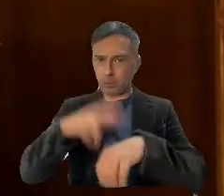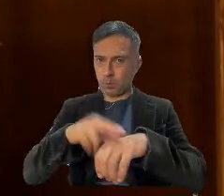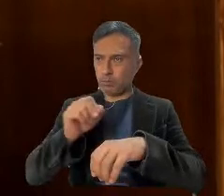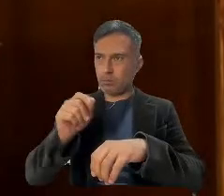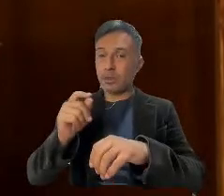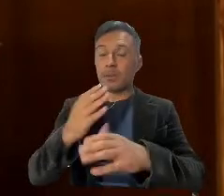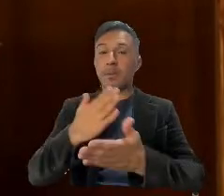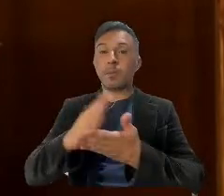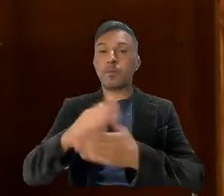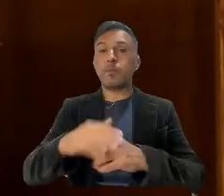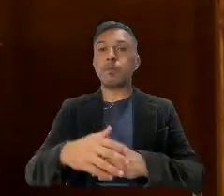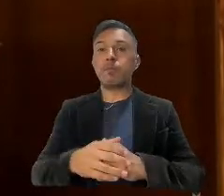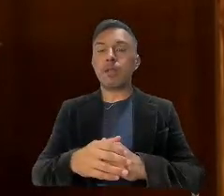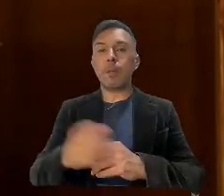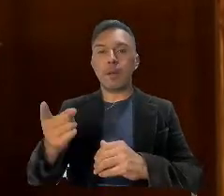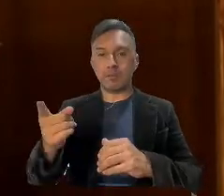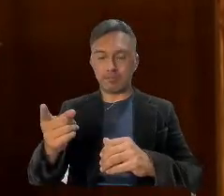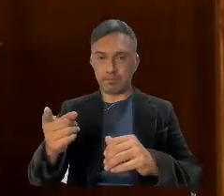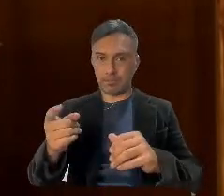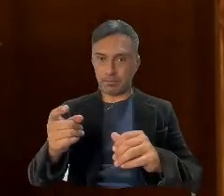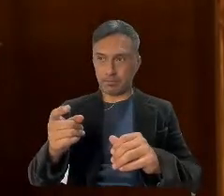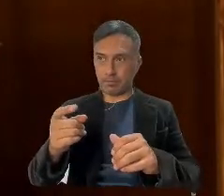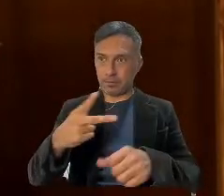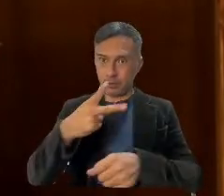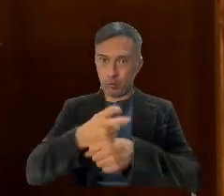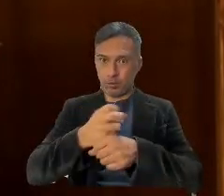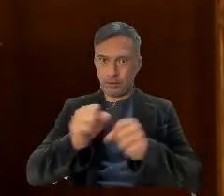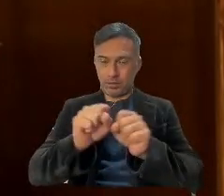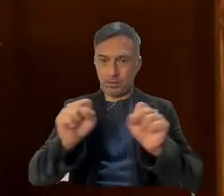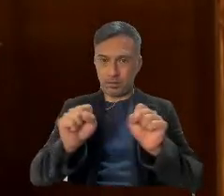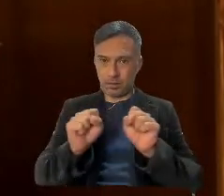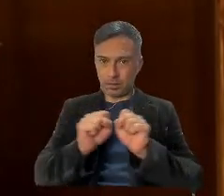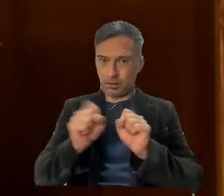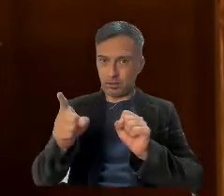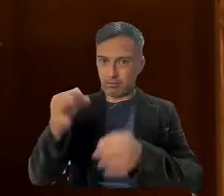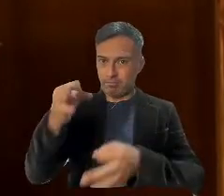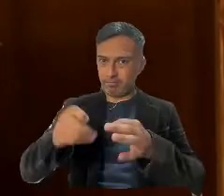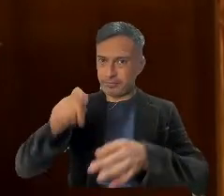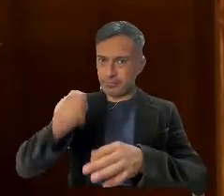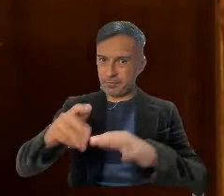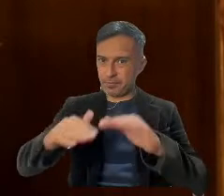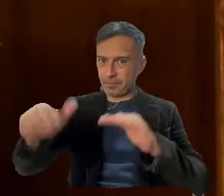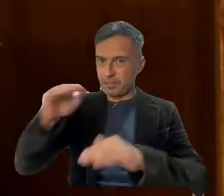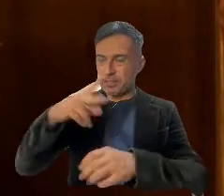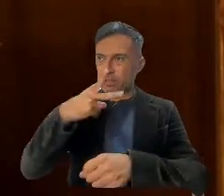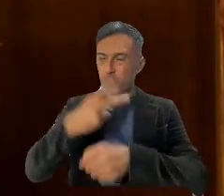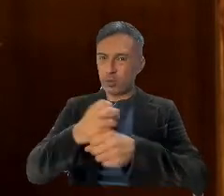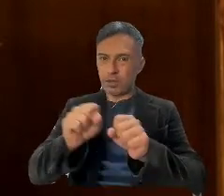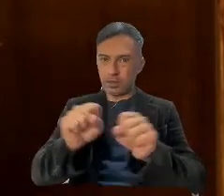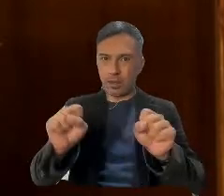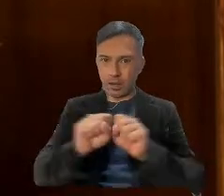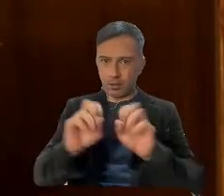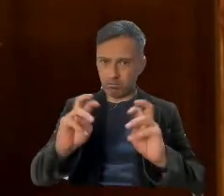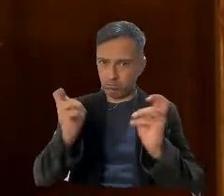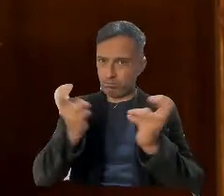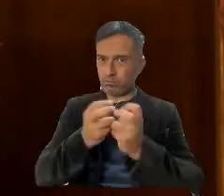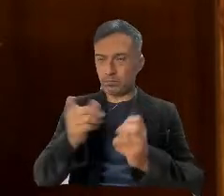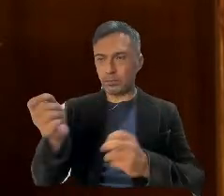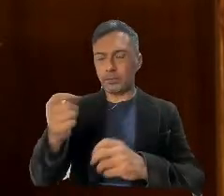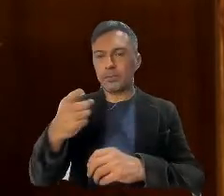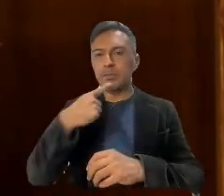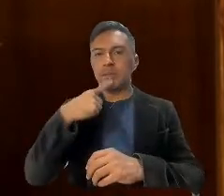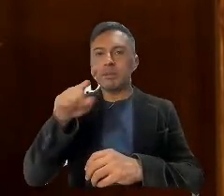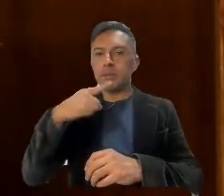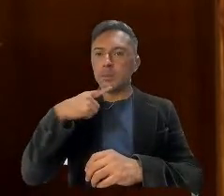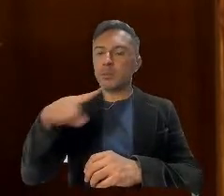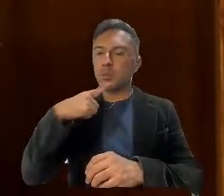la segunda sala de la Suprema Corte de Justicia de la Nación resolvió la pretensión del quejoso, cuya